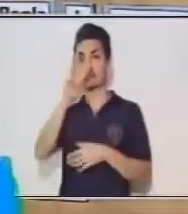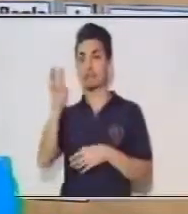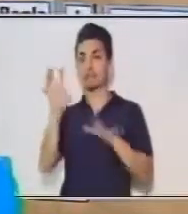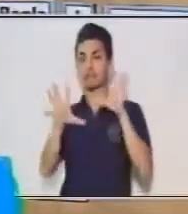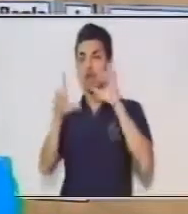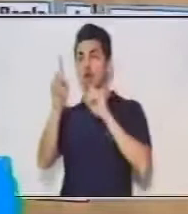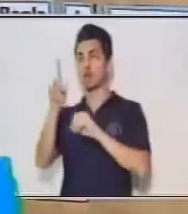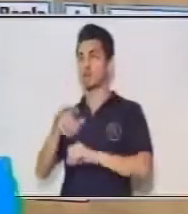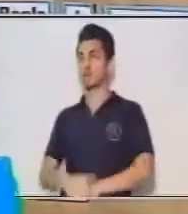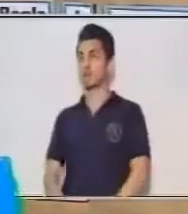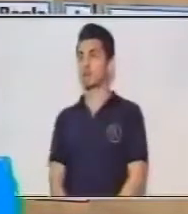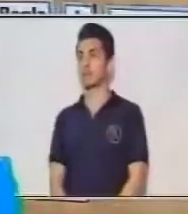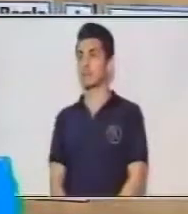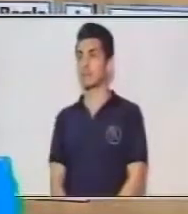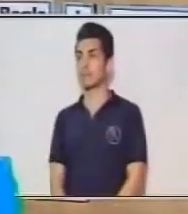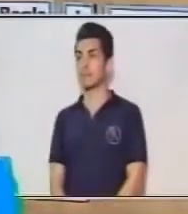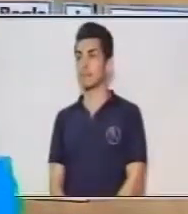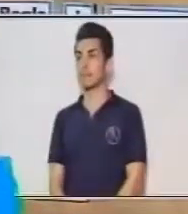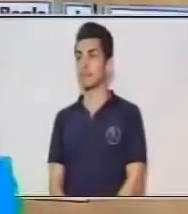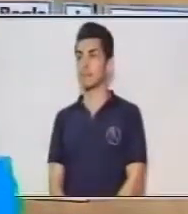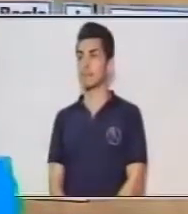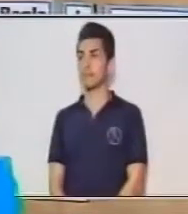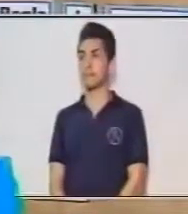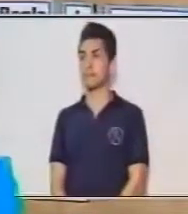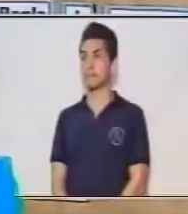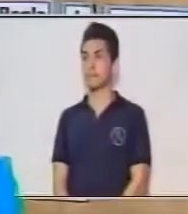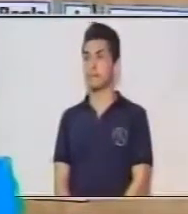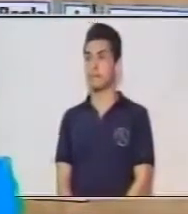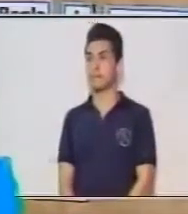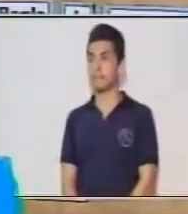2311. Ahora tenemos